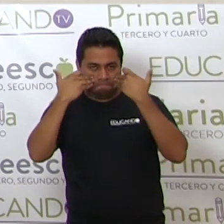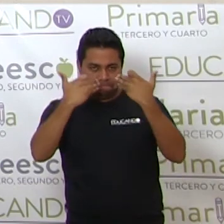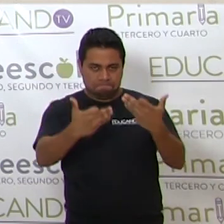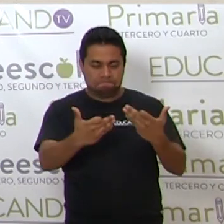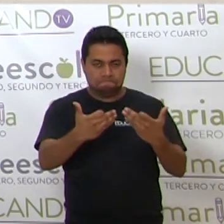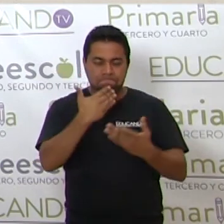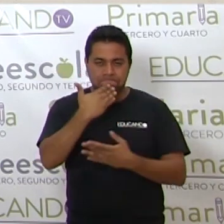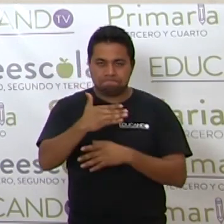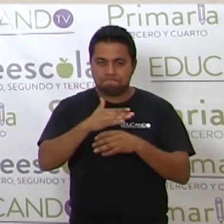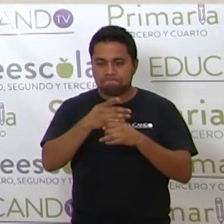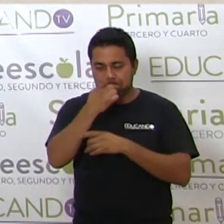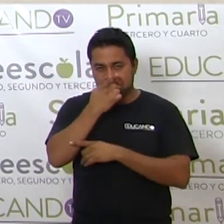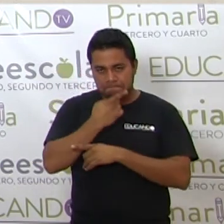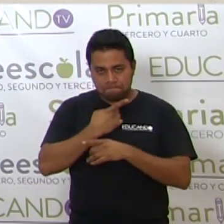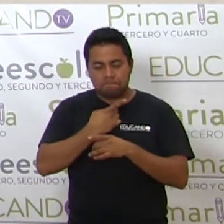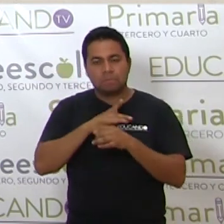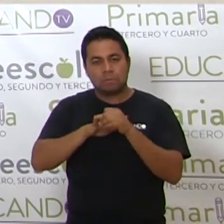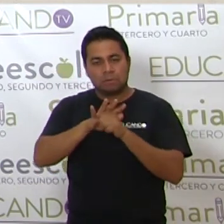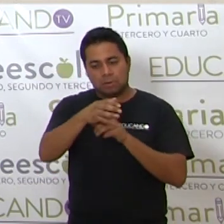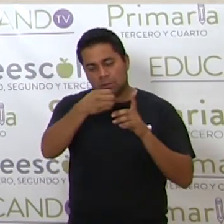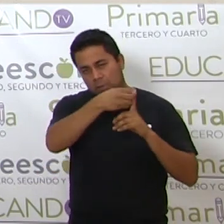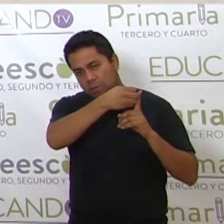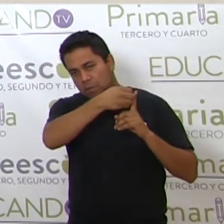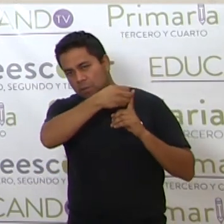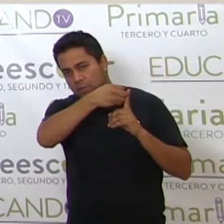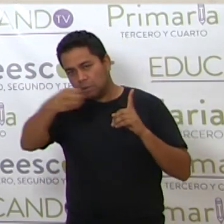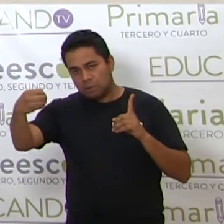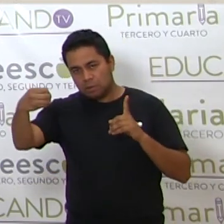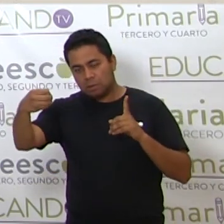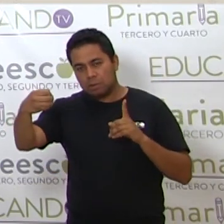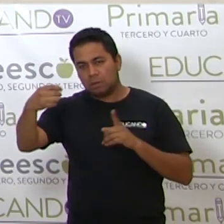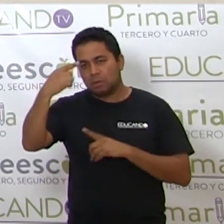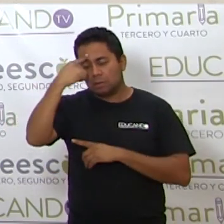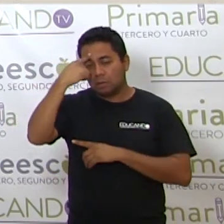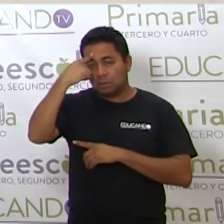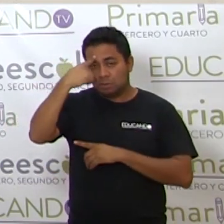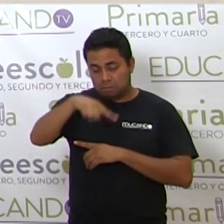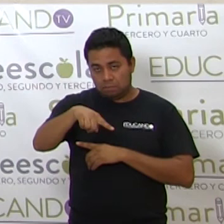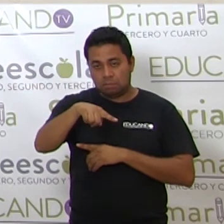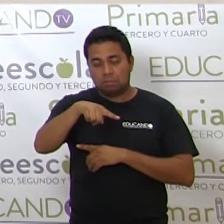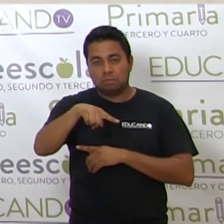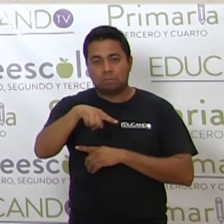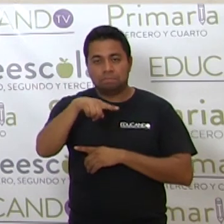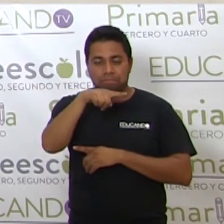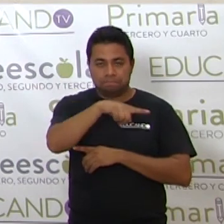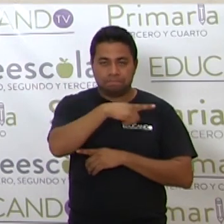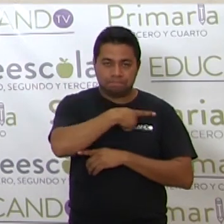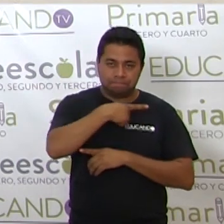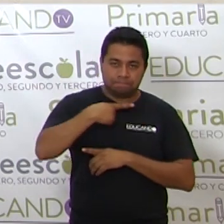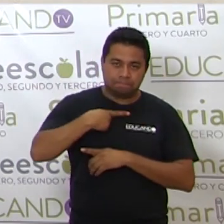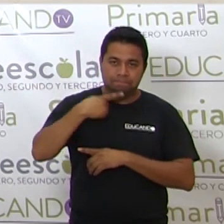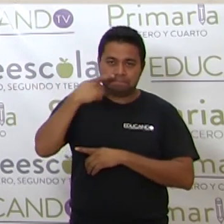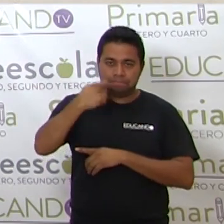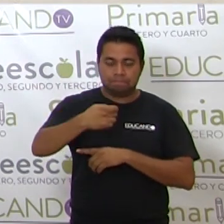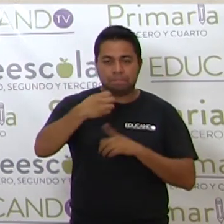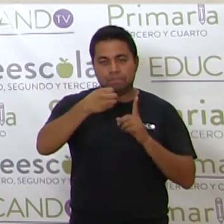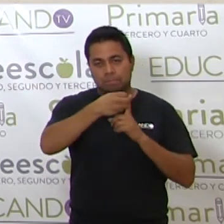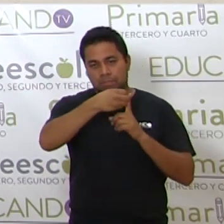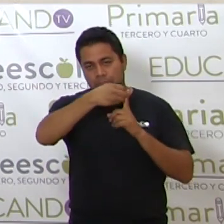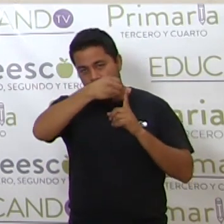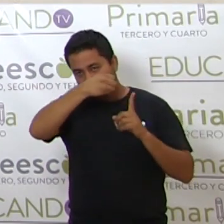me digas cuál sería el orden en el que nosotros tendríamos que ordenar